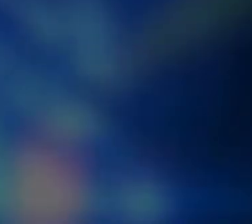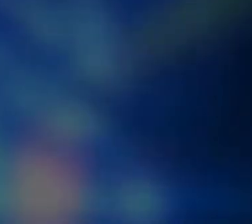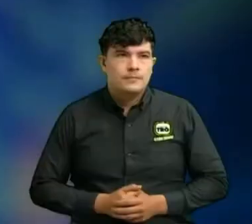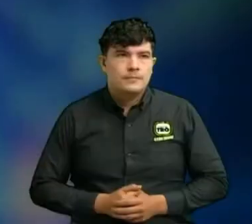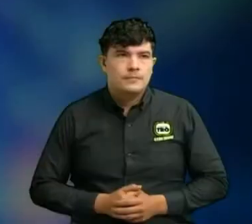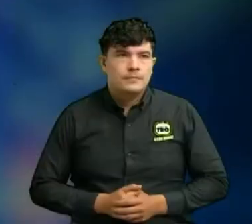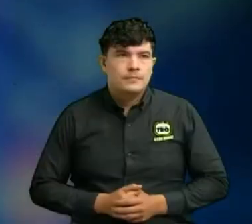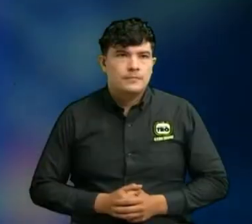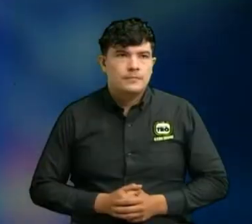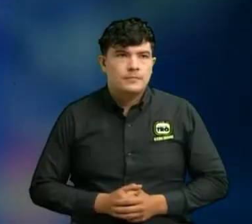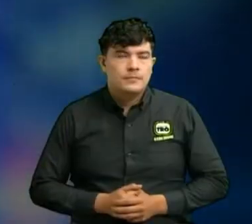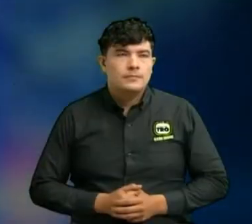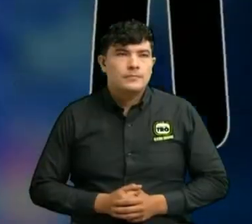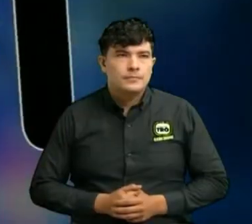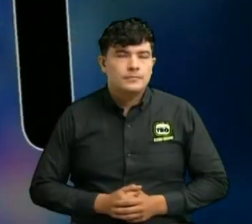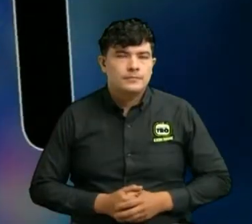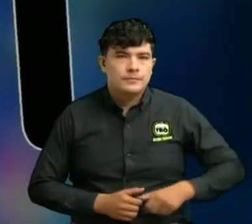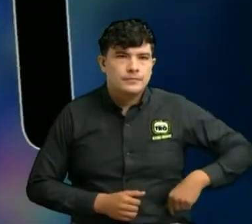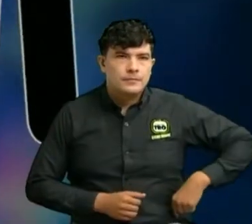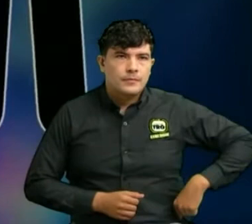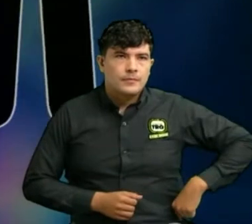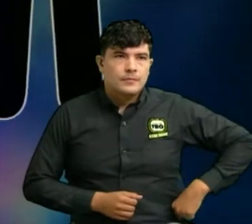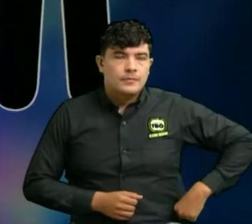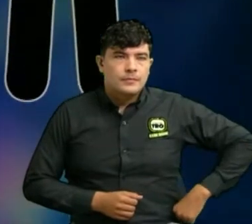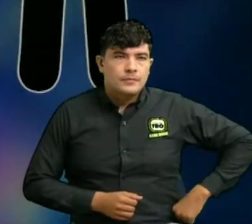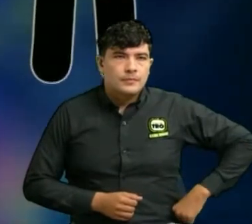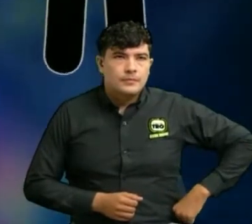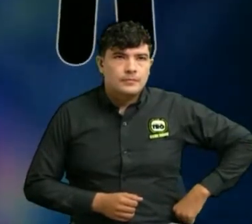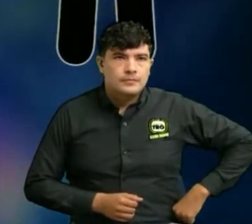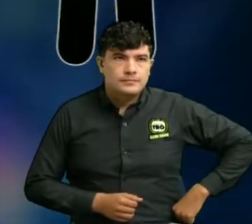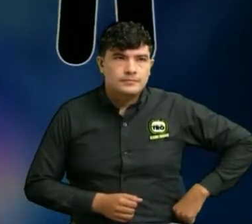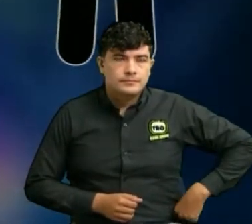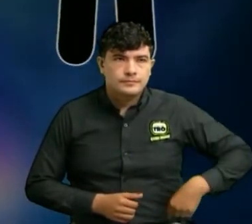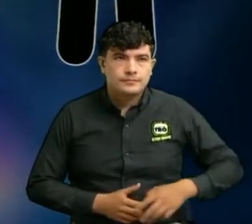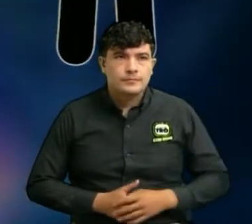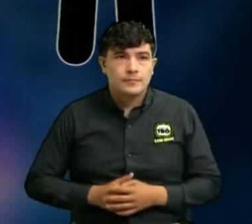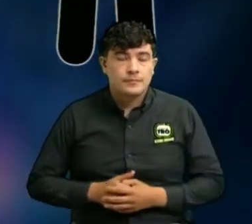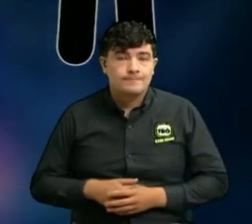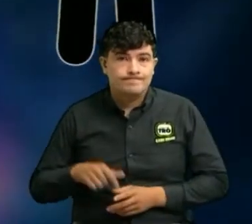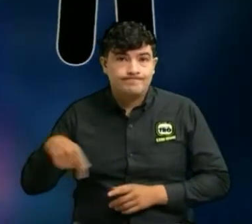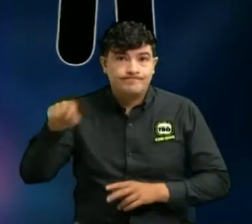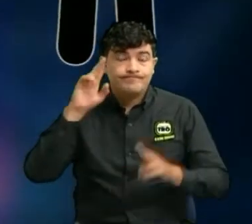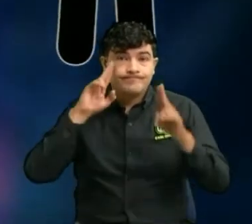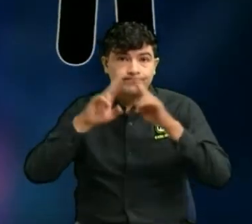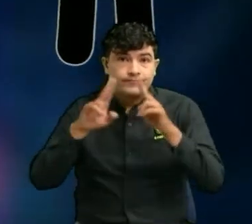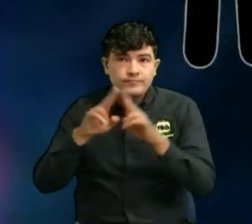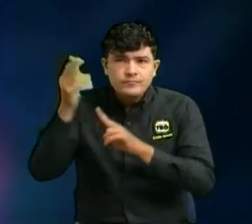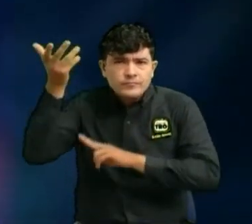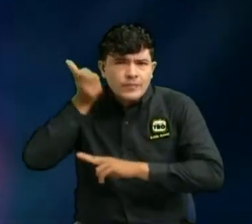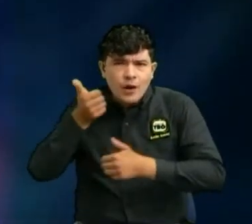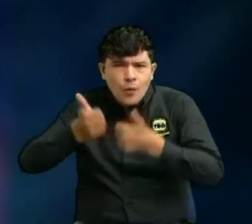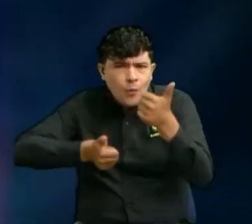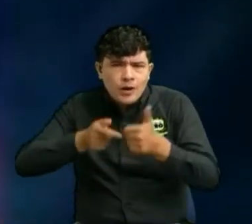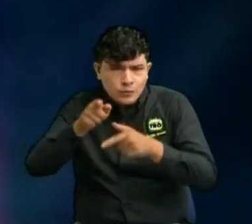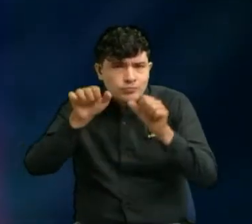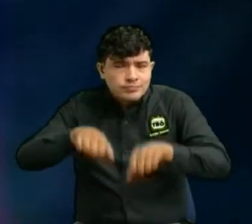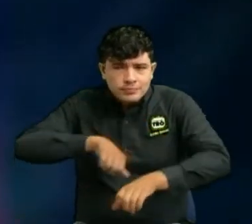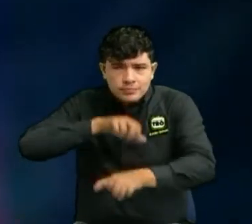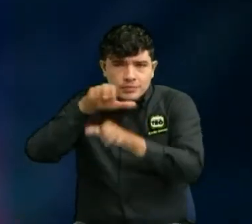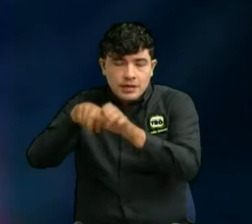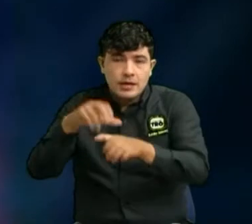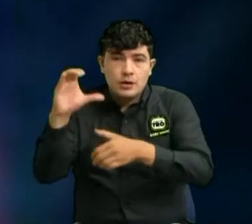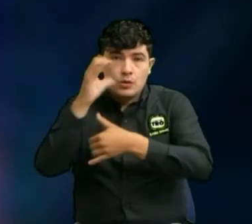¿Tu vida laboral o has decidido ser emprendedor? Conoce los regímenes de pensión a los que te puedes afiliar en el país. En Colombia existen